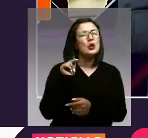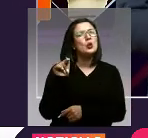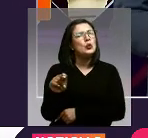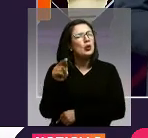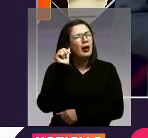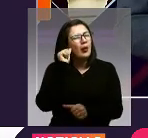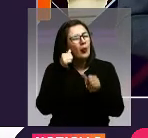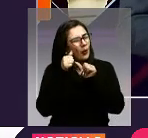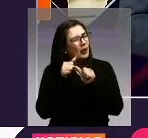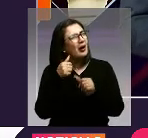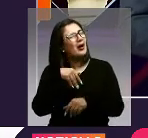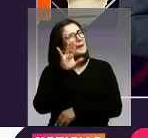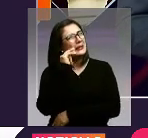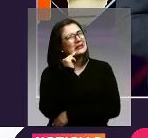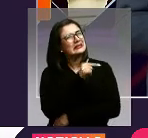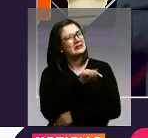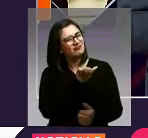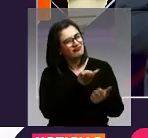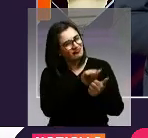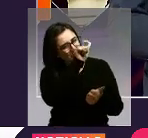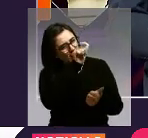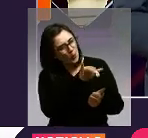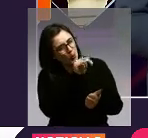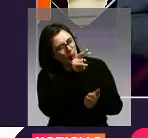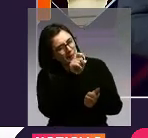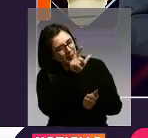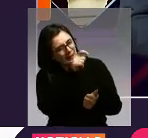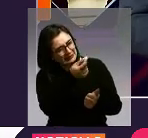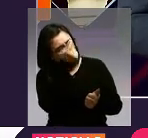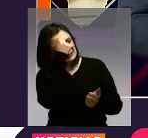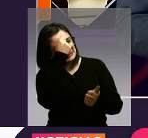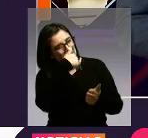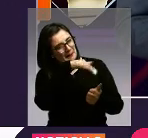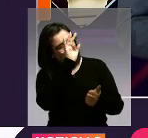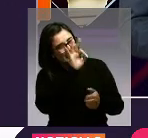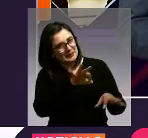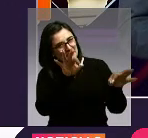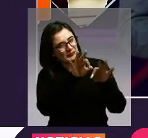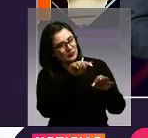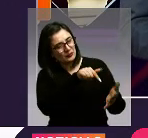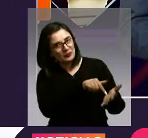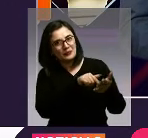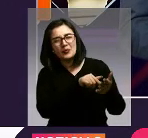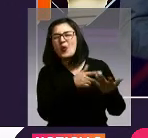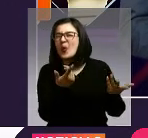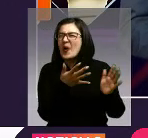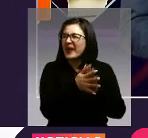vivir al lado del colombiano Juan Pablo Montoya en ese gran debut en la gran carpa del automovilismo mundial?